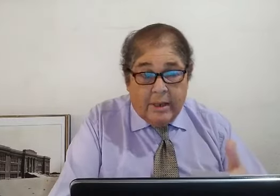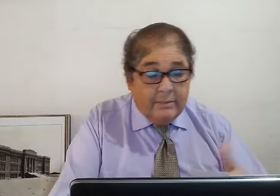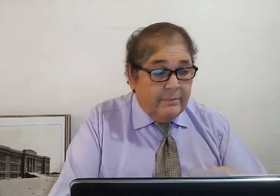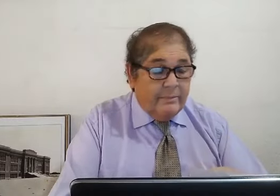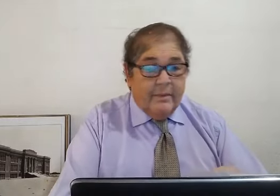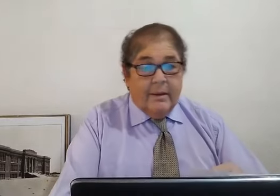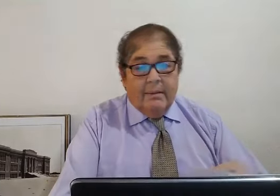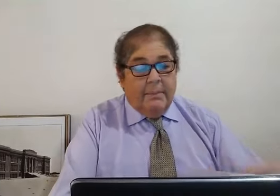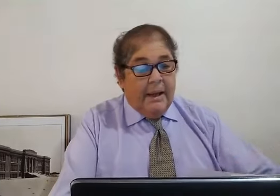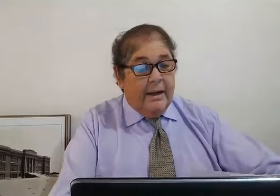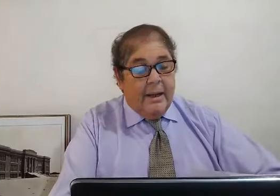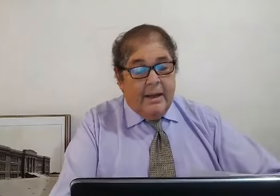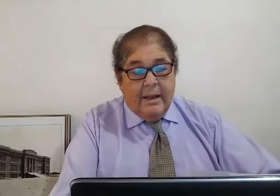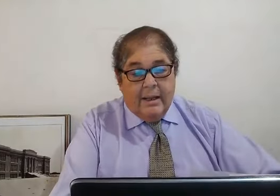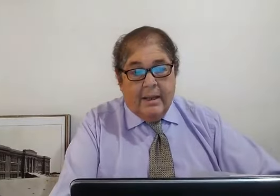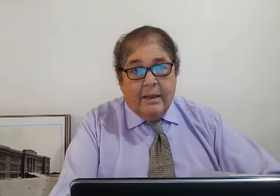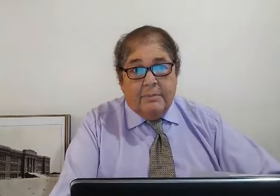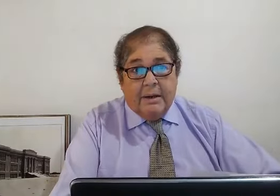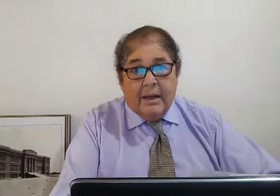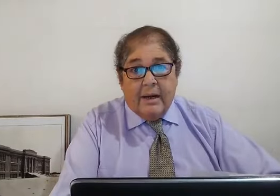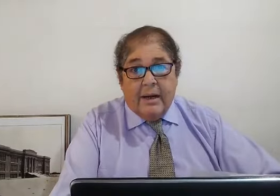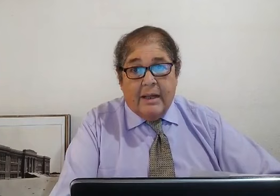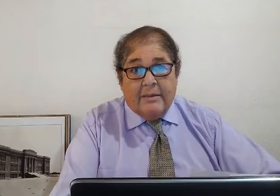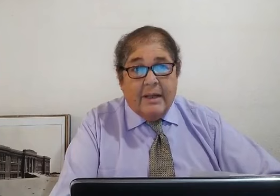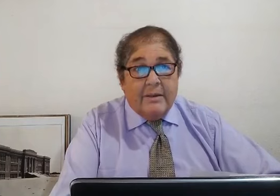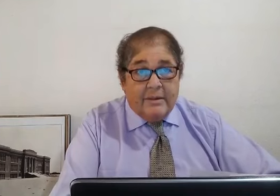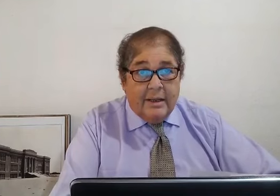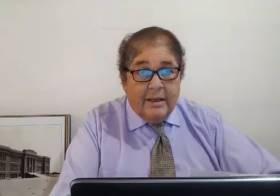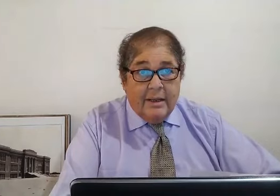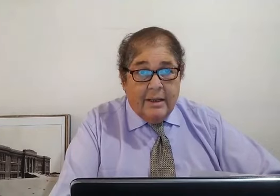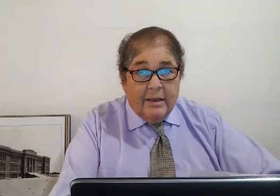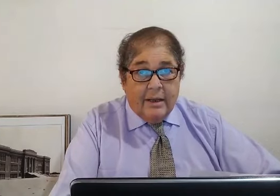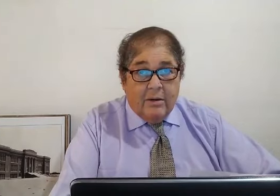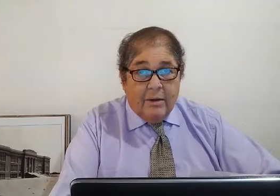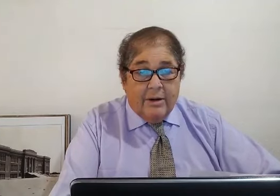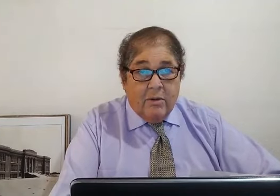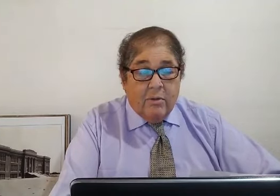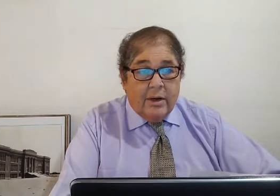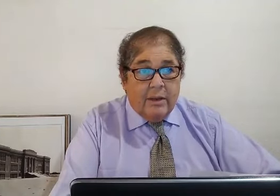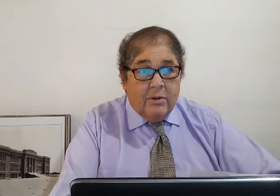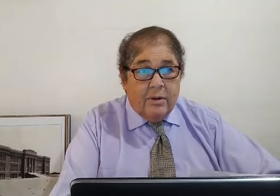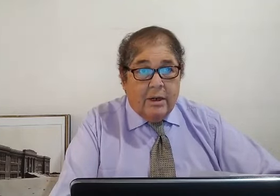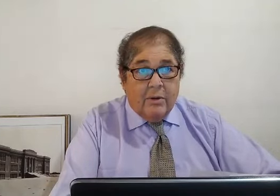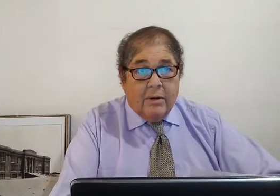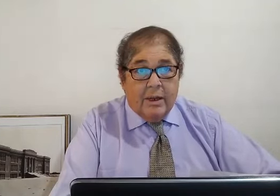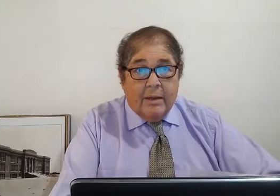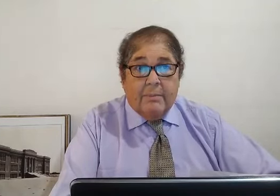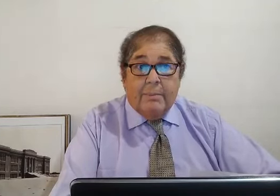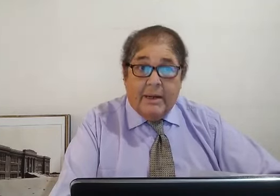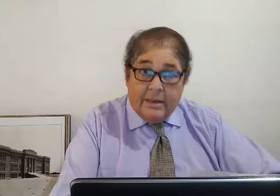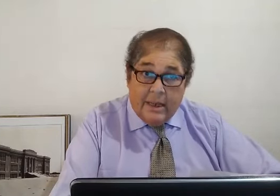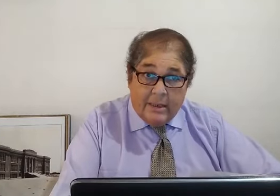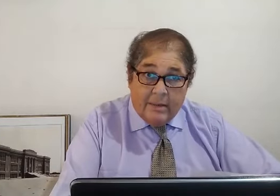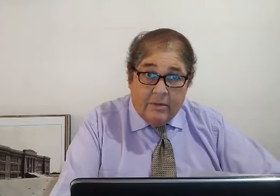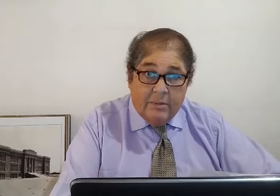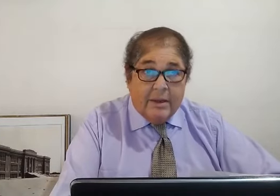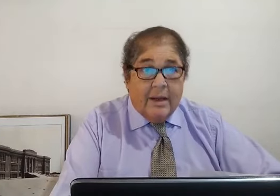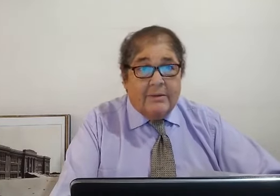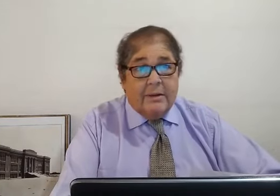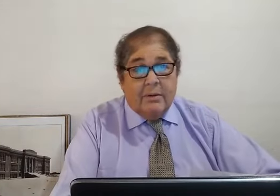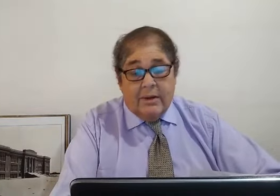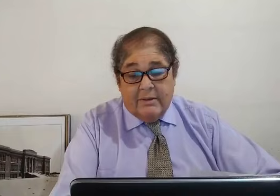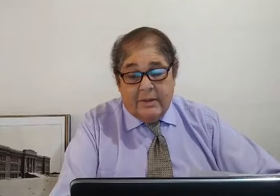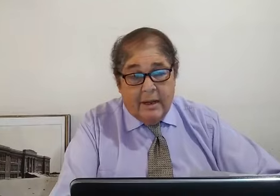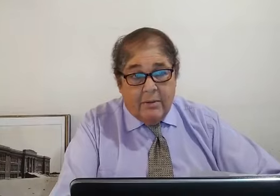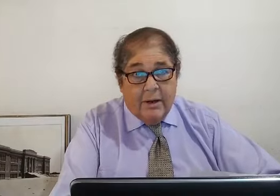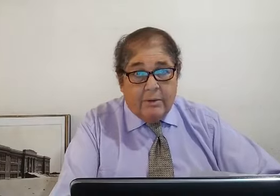aborda para explicar la esencia de lo que venía ocurriendo y lo que pretende modificarse